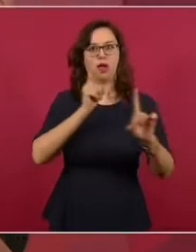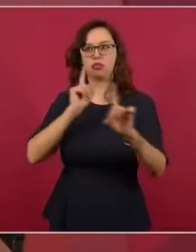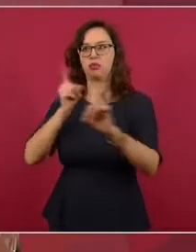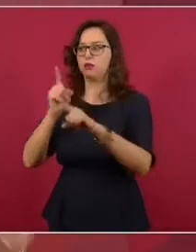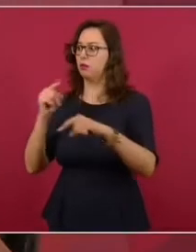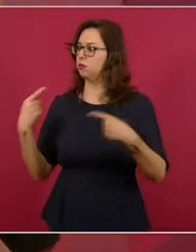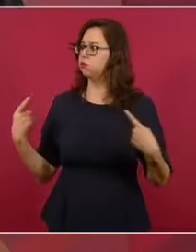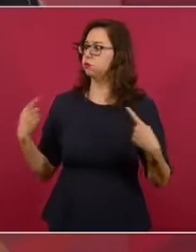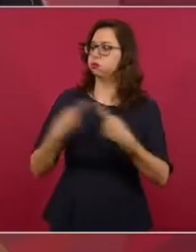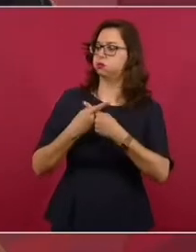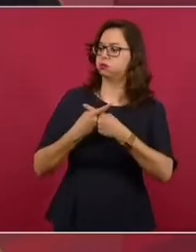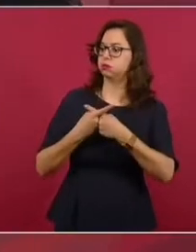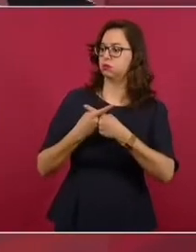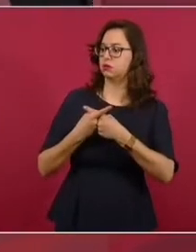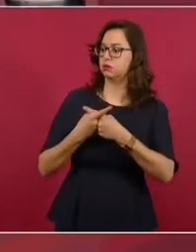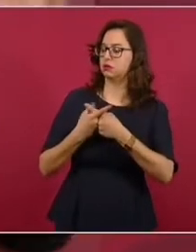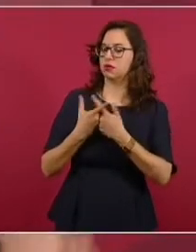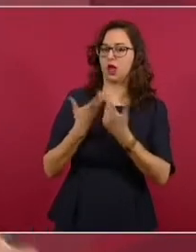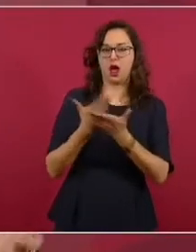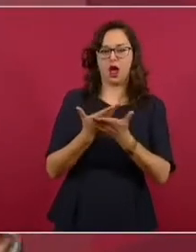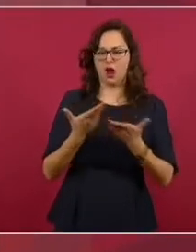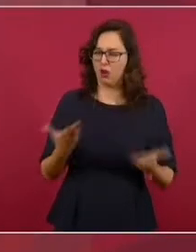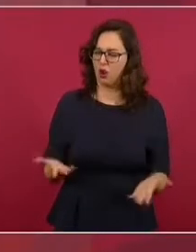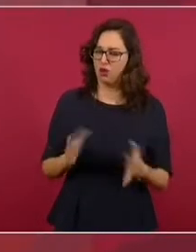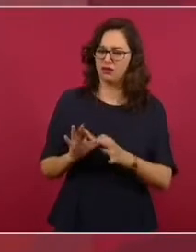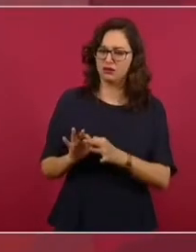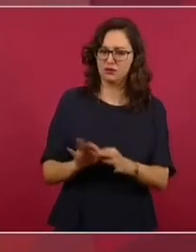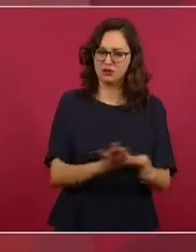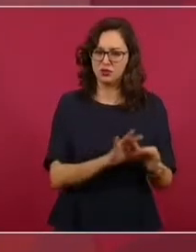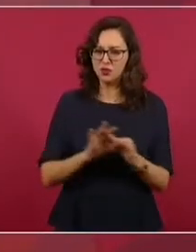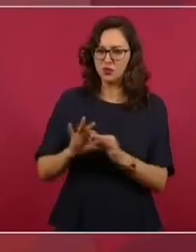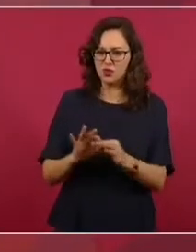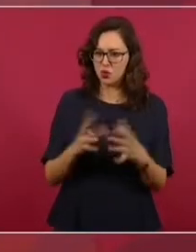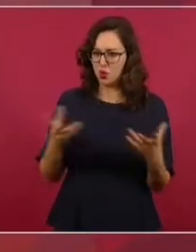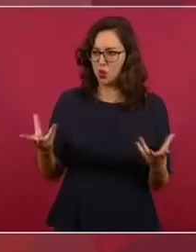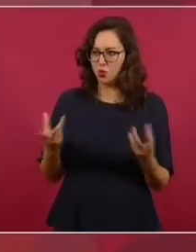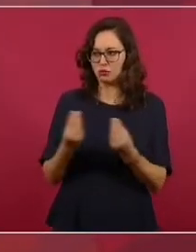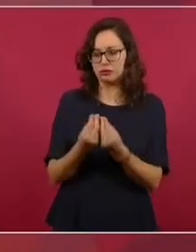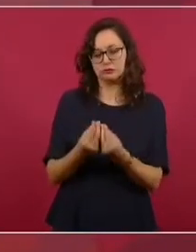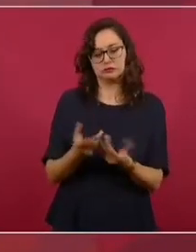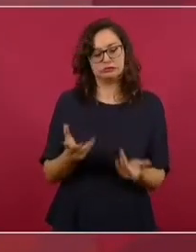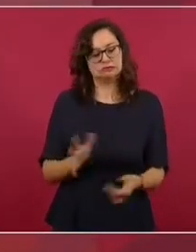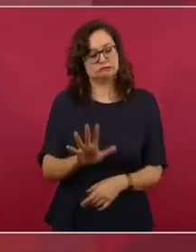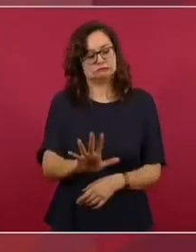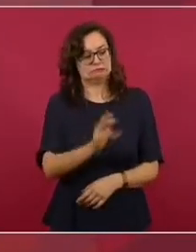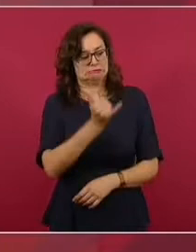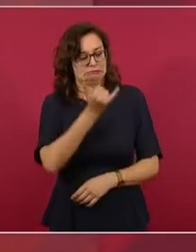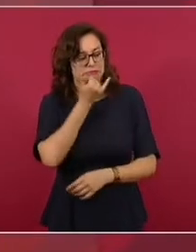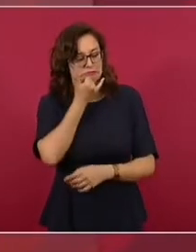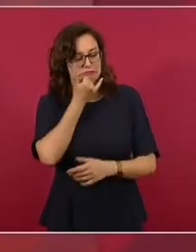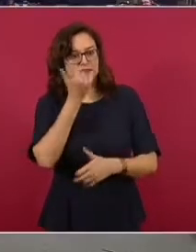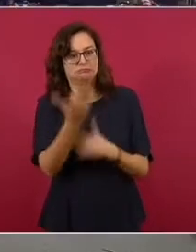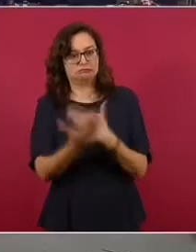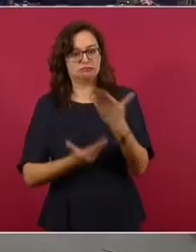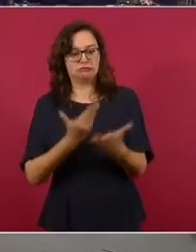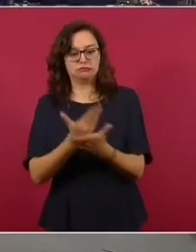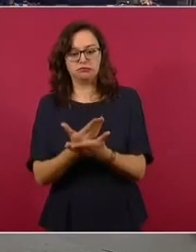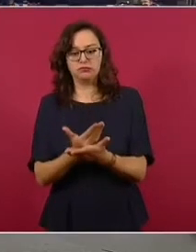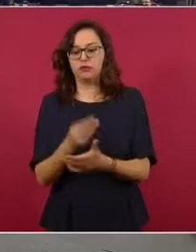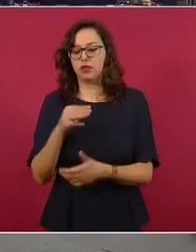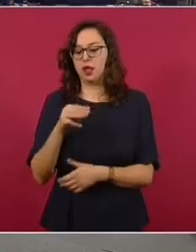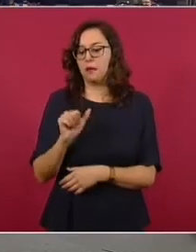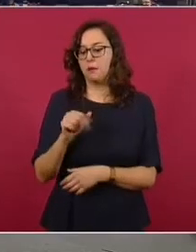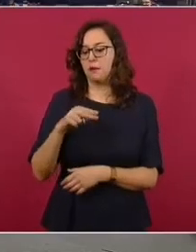Con todo respeto, pues, las posturas de Manuel Gómez Morín como